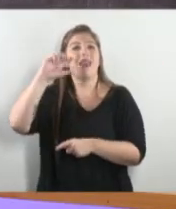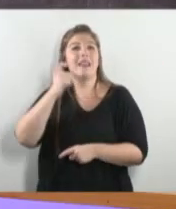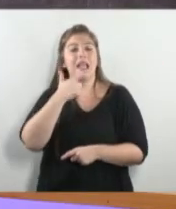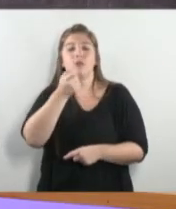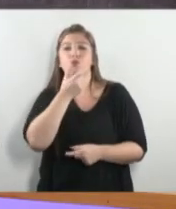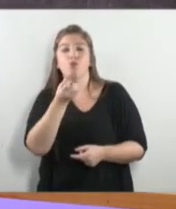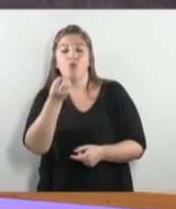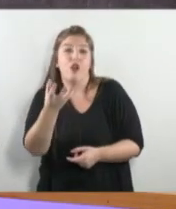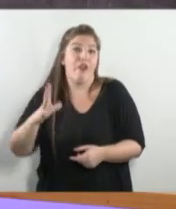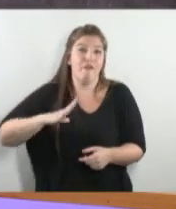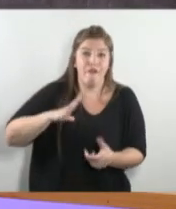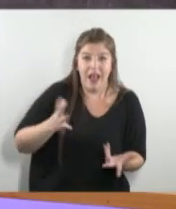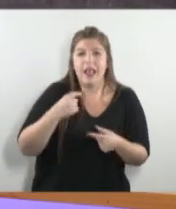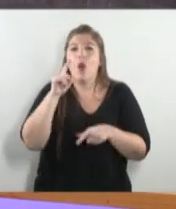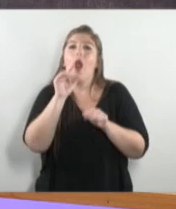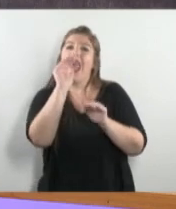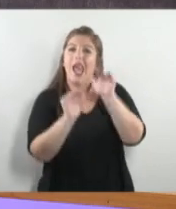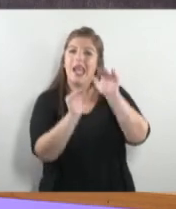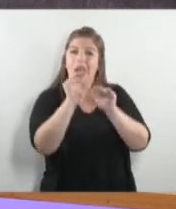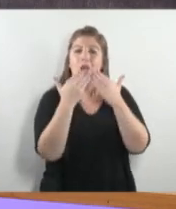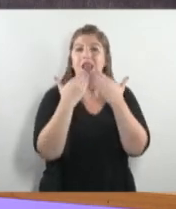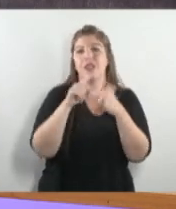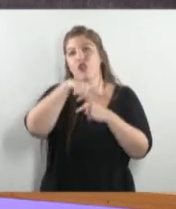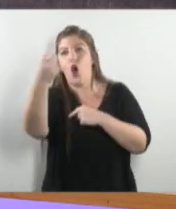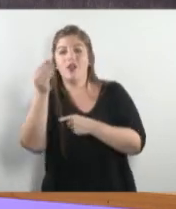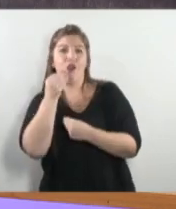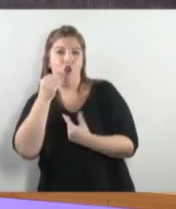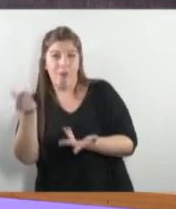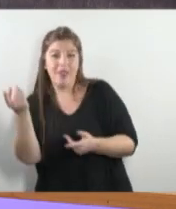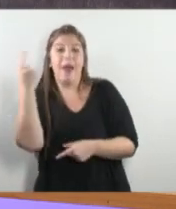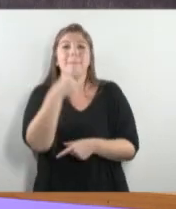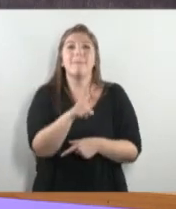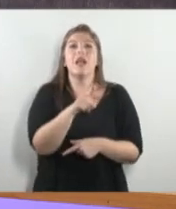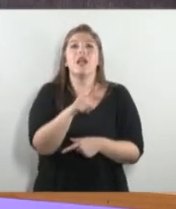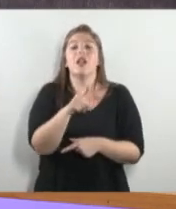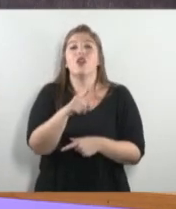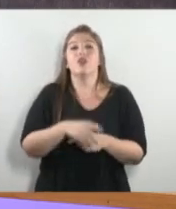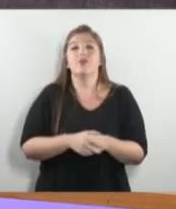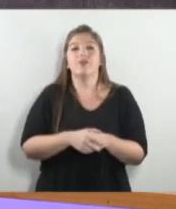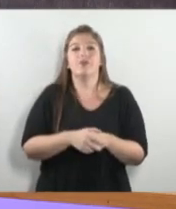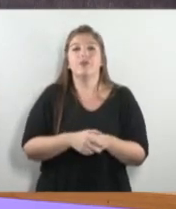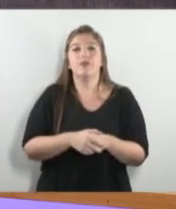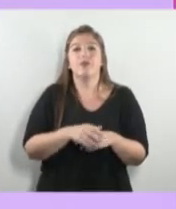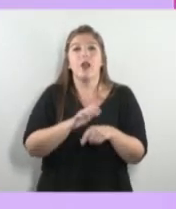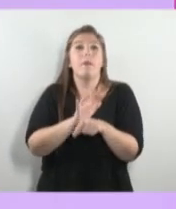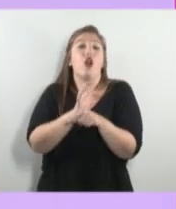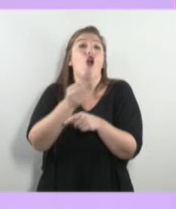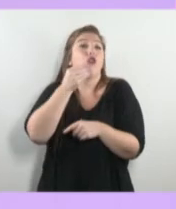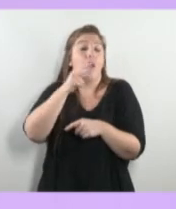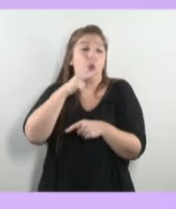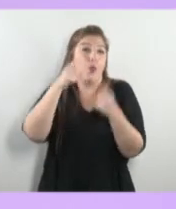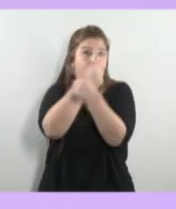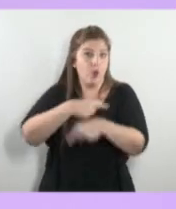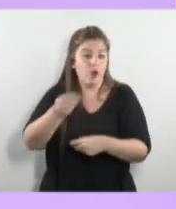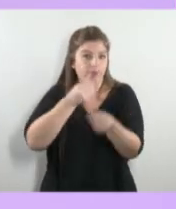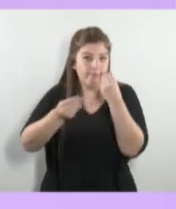algún modo la compensan igual con otro tipo de ingesta, pero sin renunciar al mundo vegetal, ¿no? Sí, es un